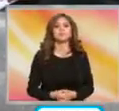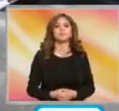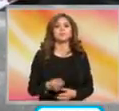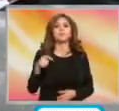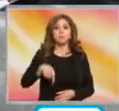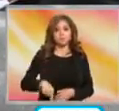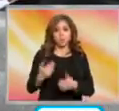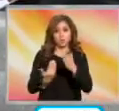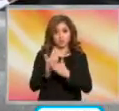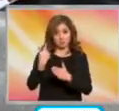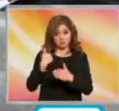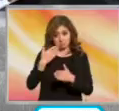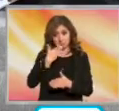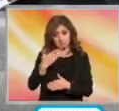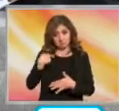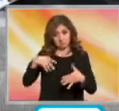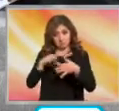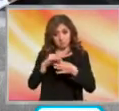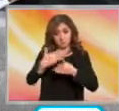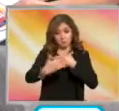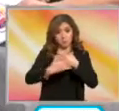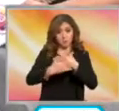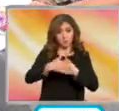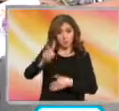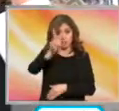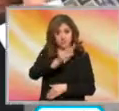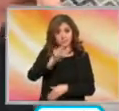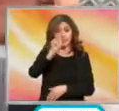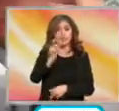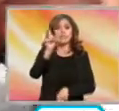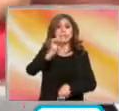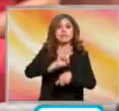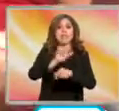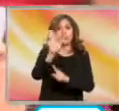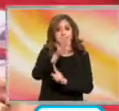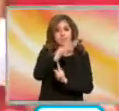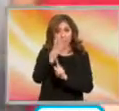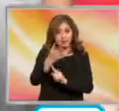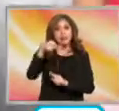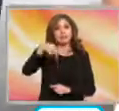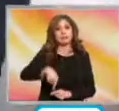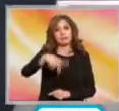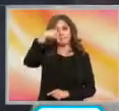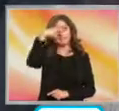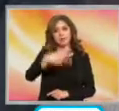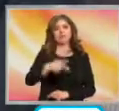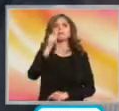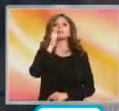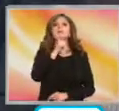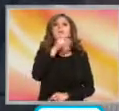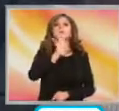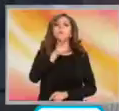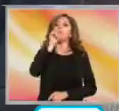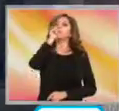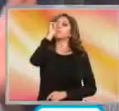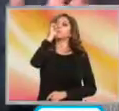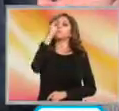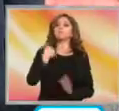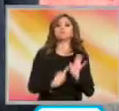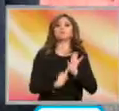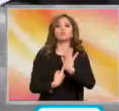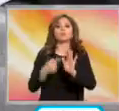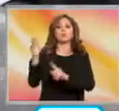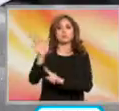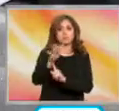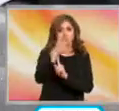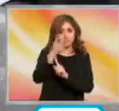esta mañana, porque decíamos, el próximo viernes es el Día de la Bandera y a los mexicanos nos gusta presumir, ostentar nuestra bandera de muy